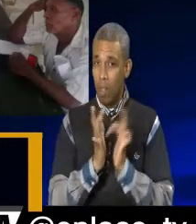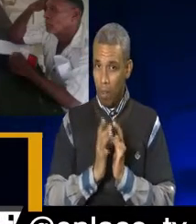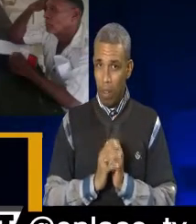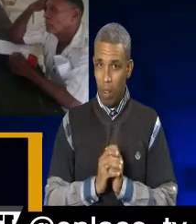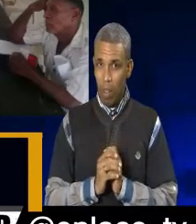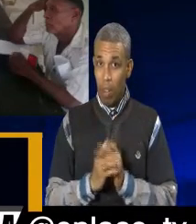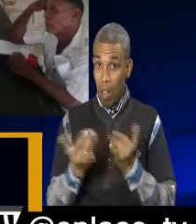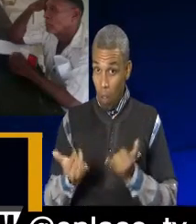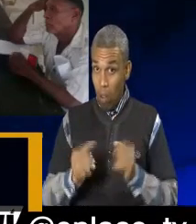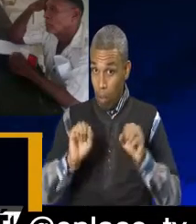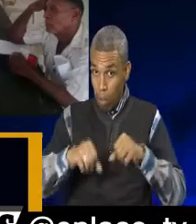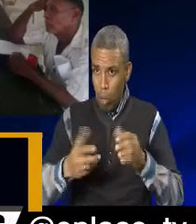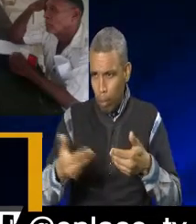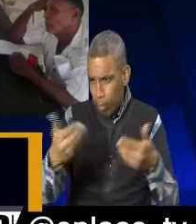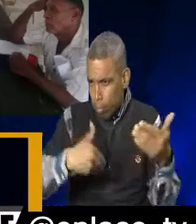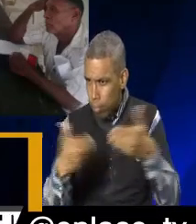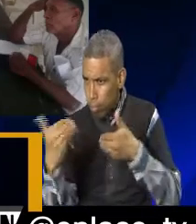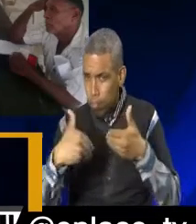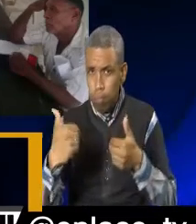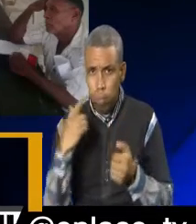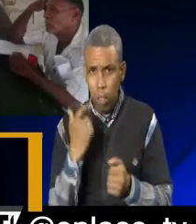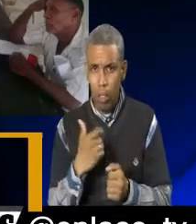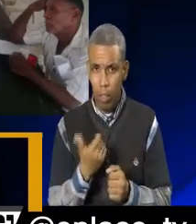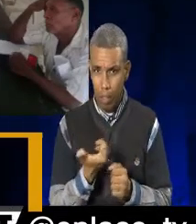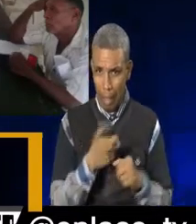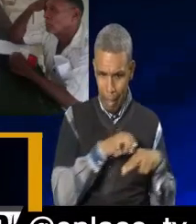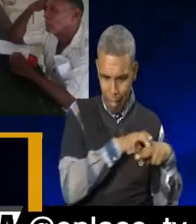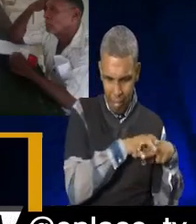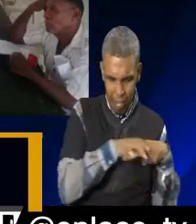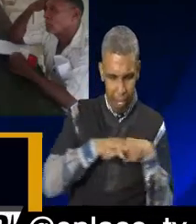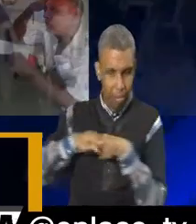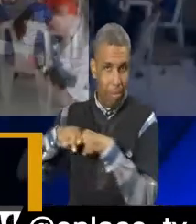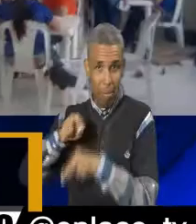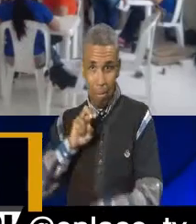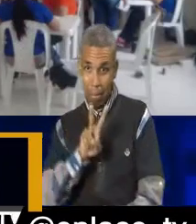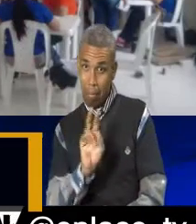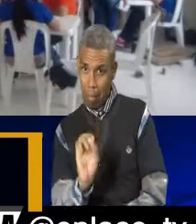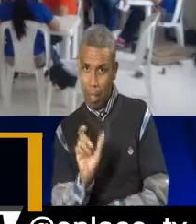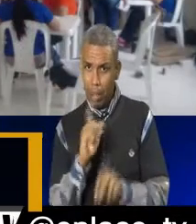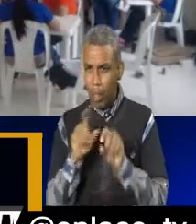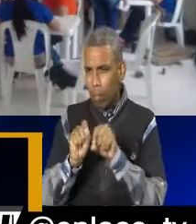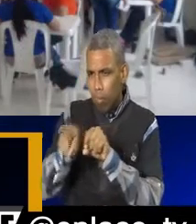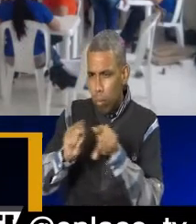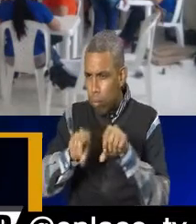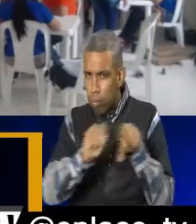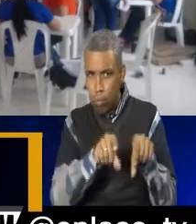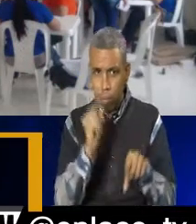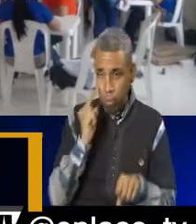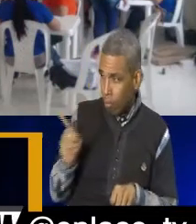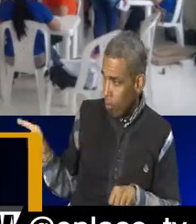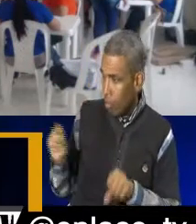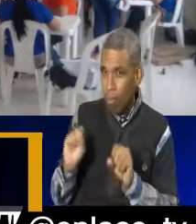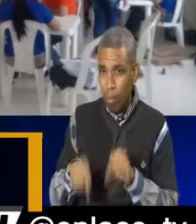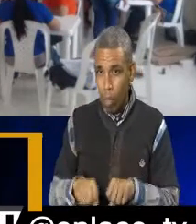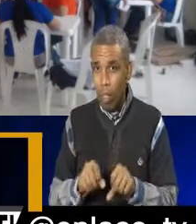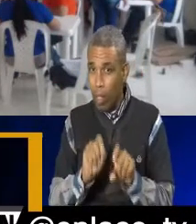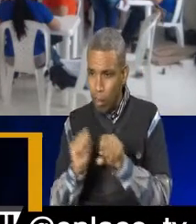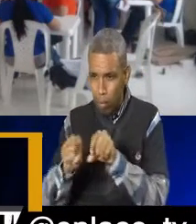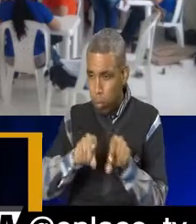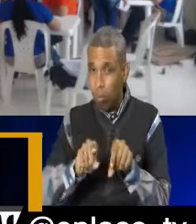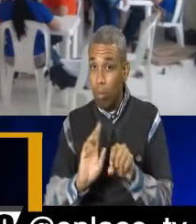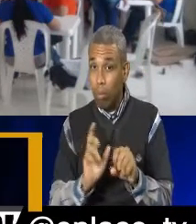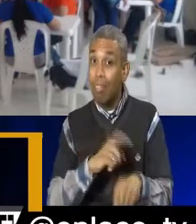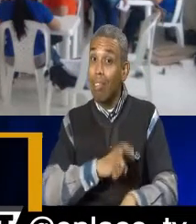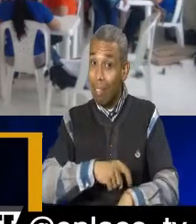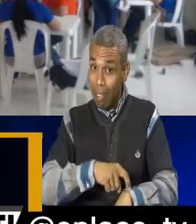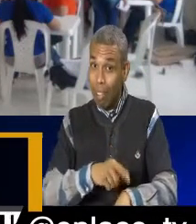pueda caracterizar. Estamos alrededor de 20 personas donde las puede entrevistar. La entrevista de pronto es un poquito larga,